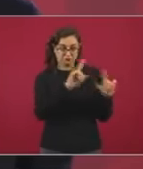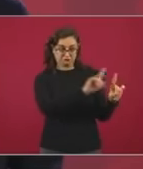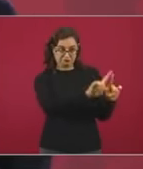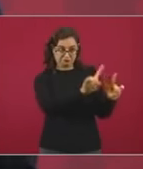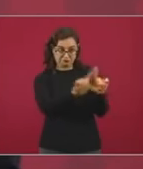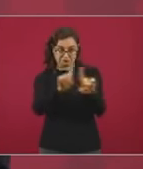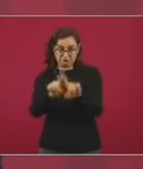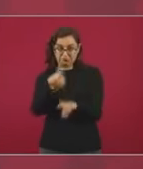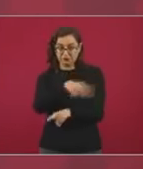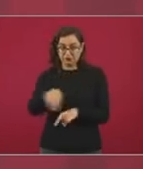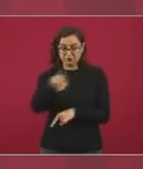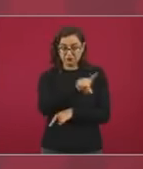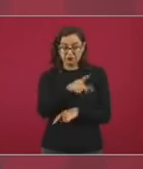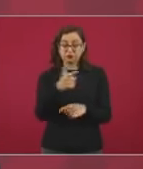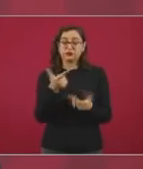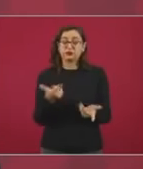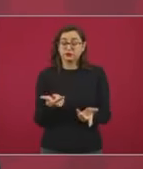está